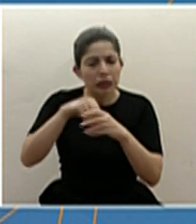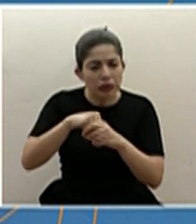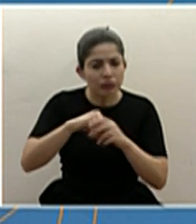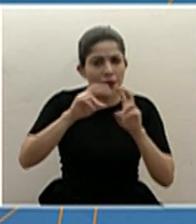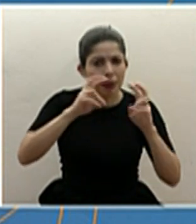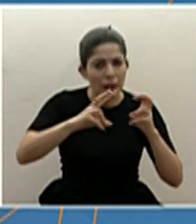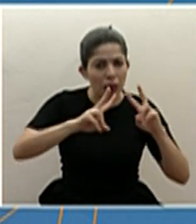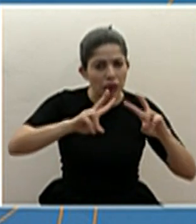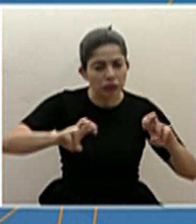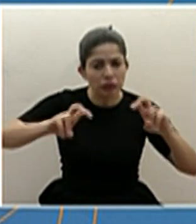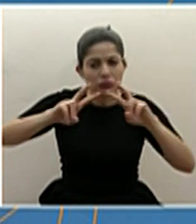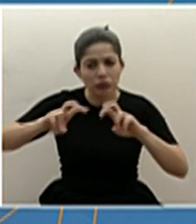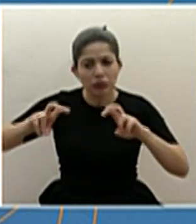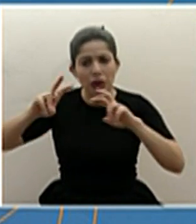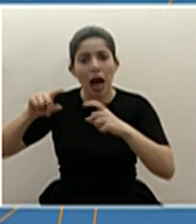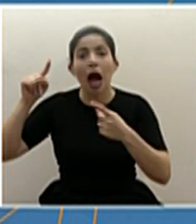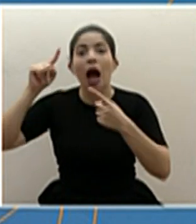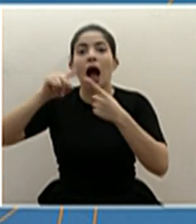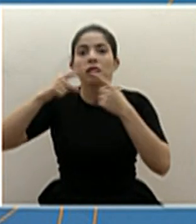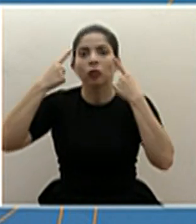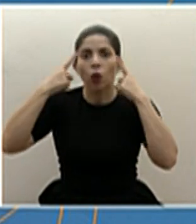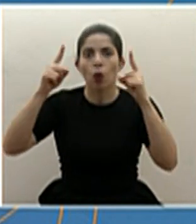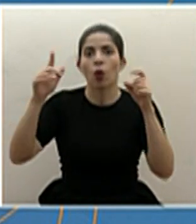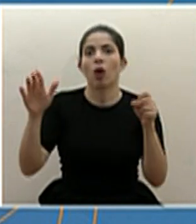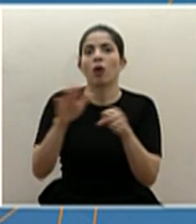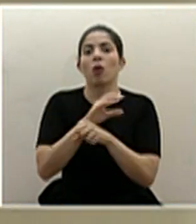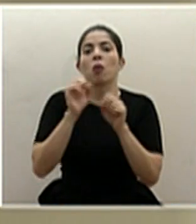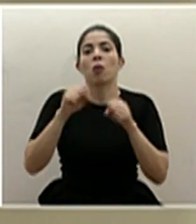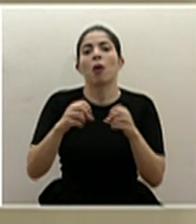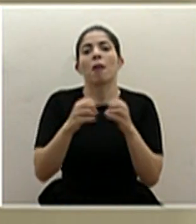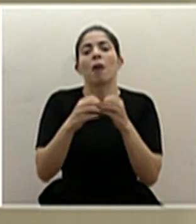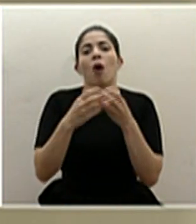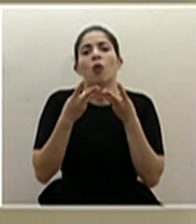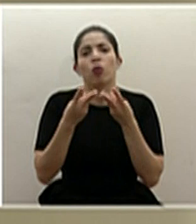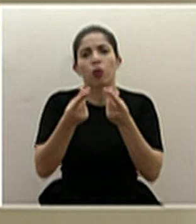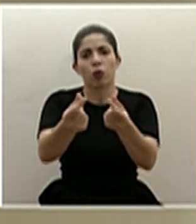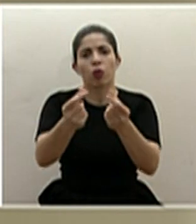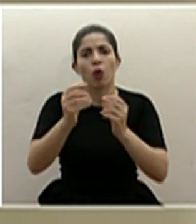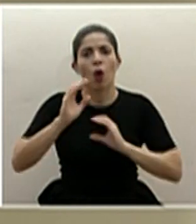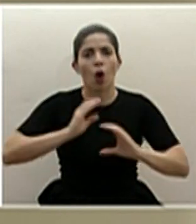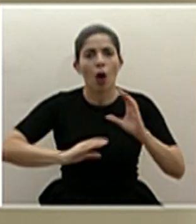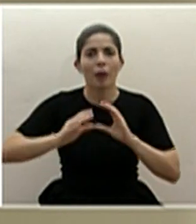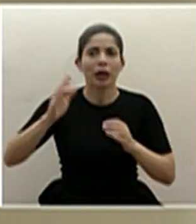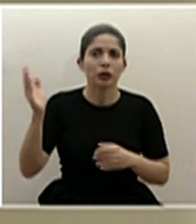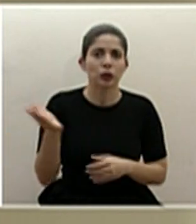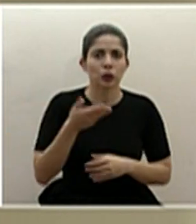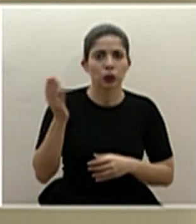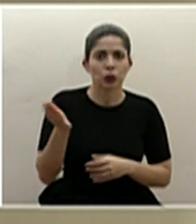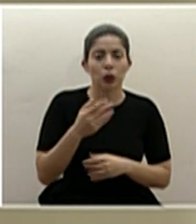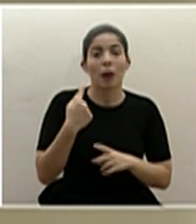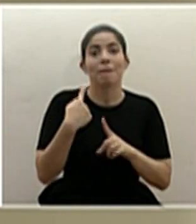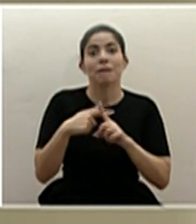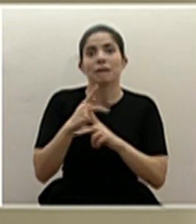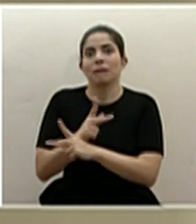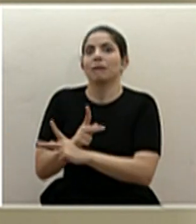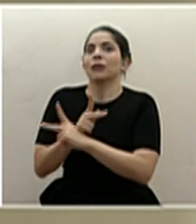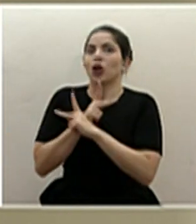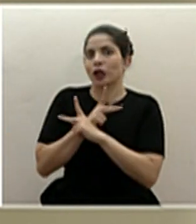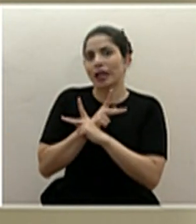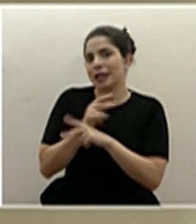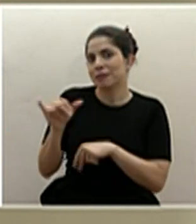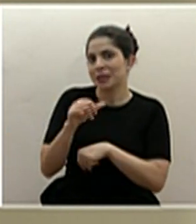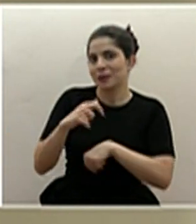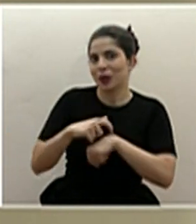tema para lograr los objetivos de que pueda fluir lo comercial y también proteger el